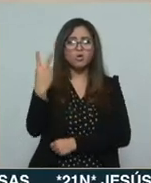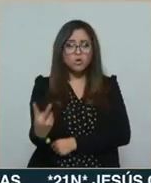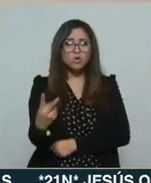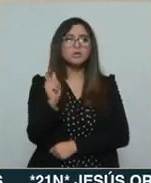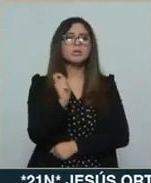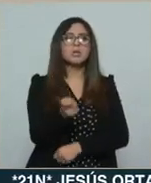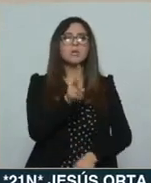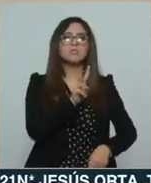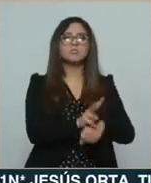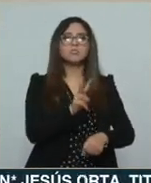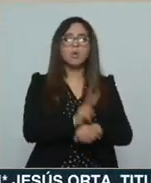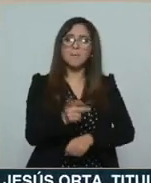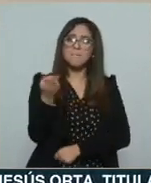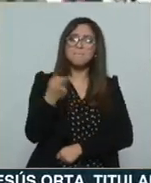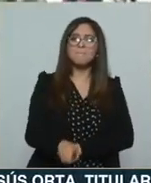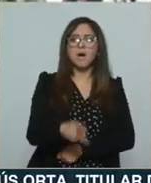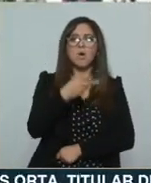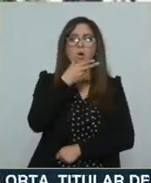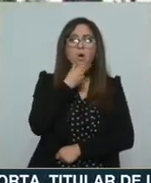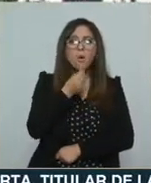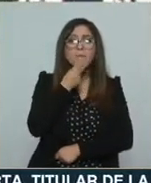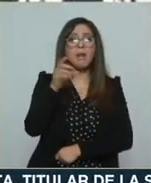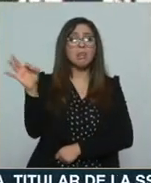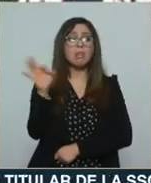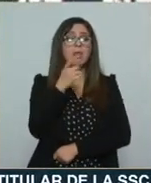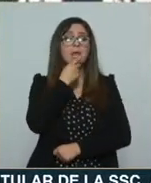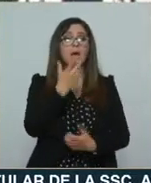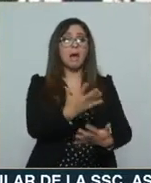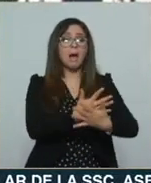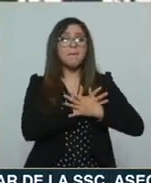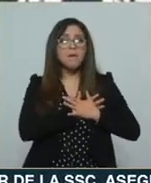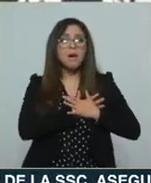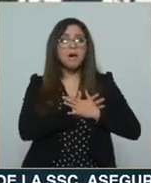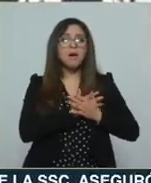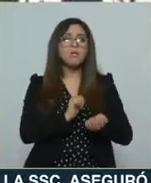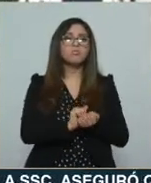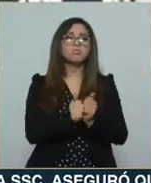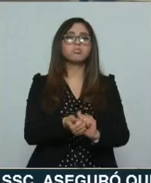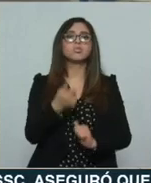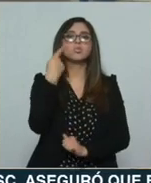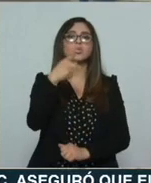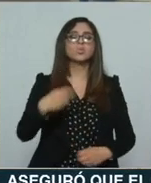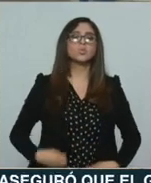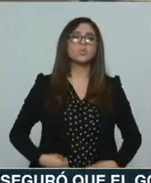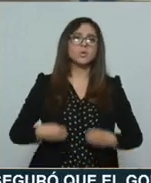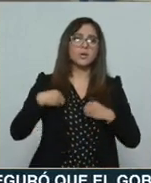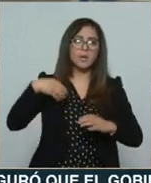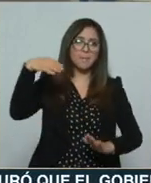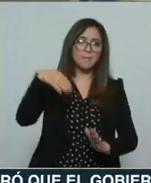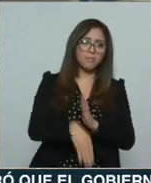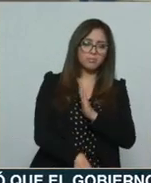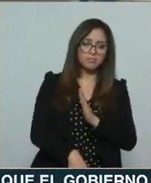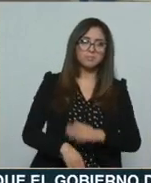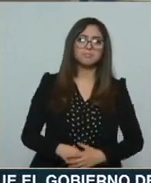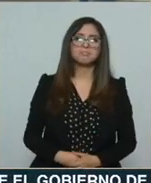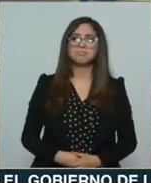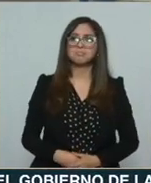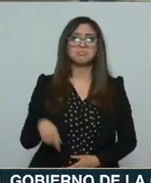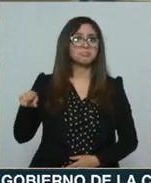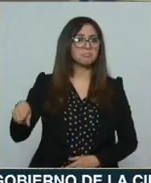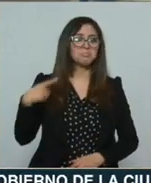vigilada, bajo órdenes de un hombre que decía amarla, la llevó a la perdición. No me dejaba tener